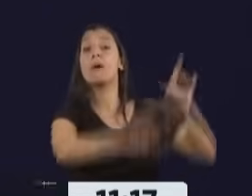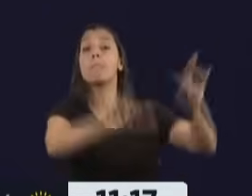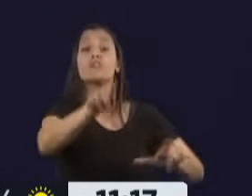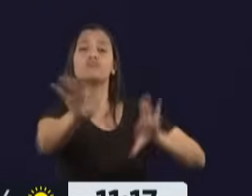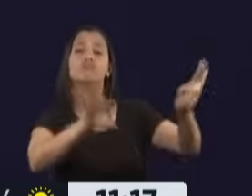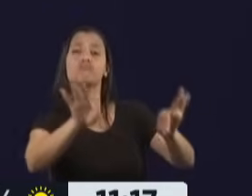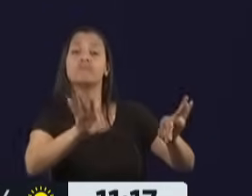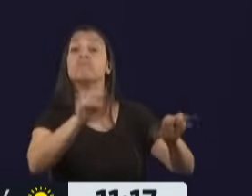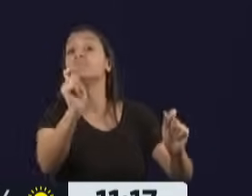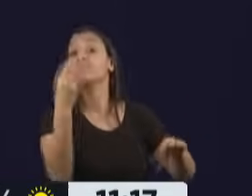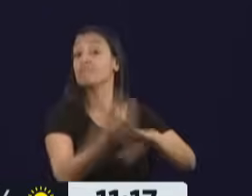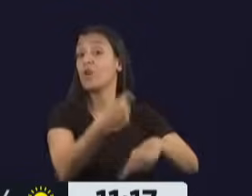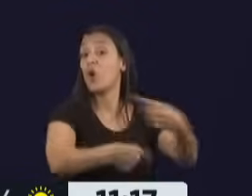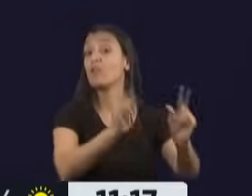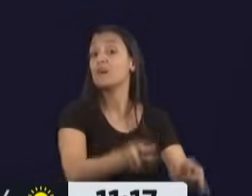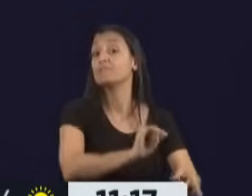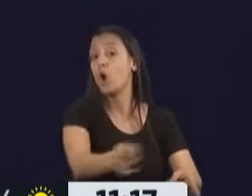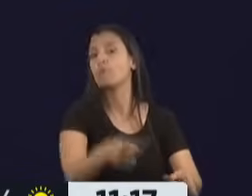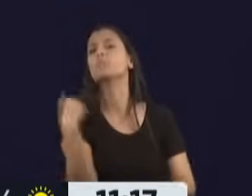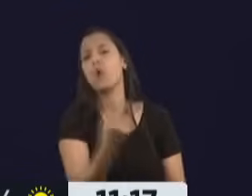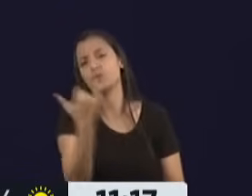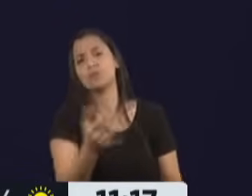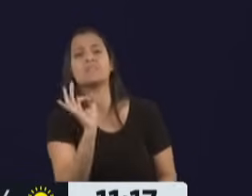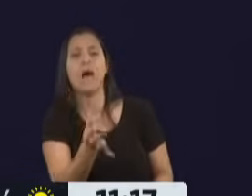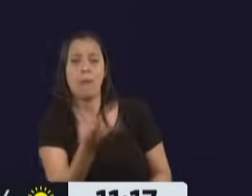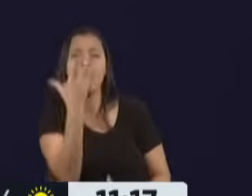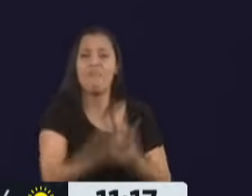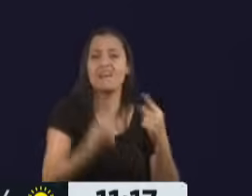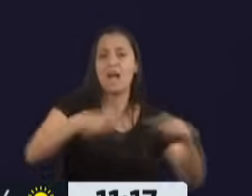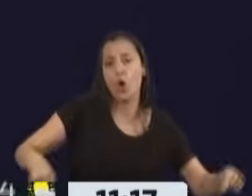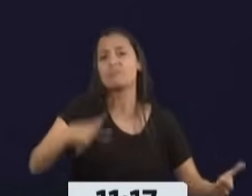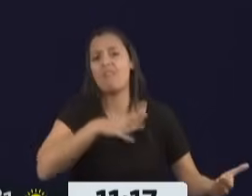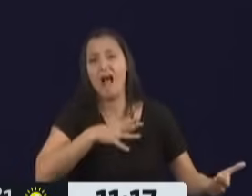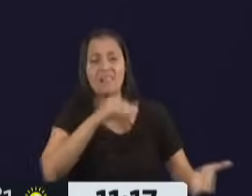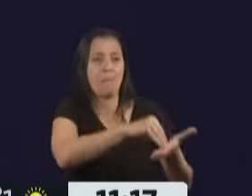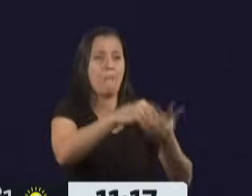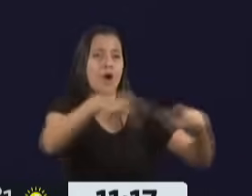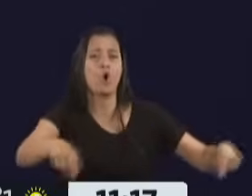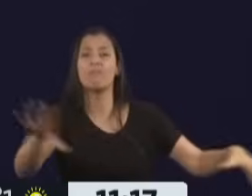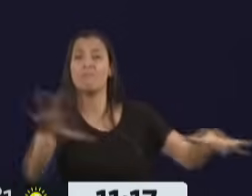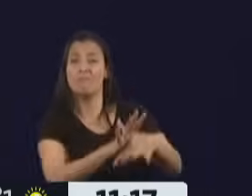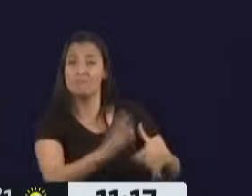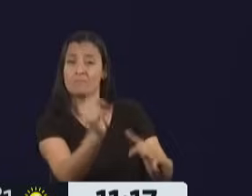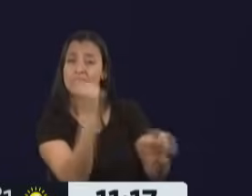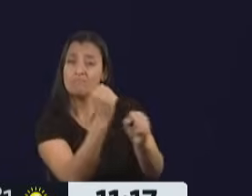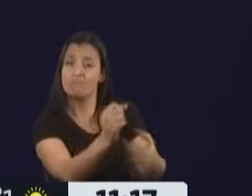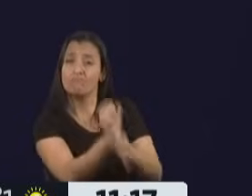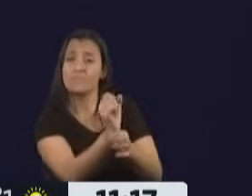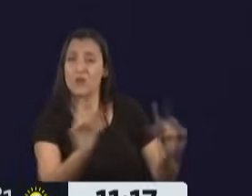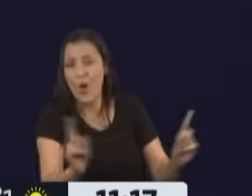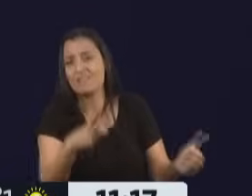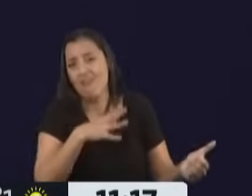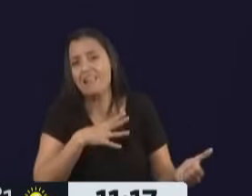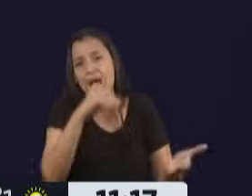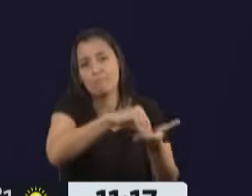Haremos un montón de autocrítica y encontraremos seguramente un montón de errores por delante que cometeremos, siempre en pos de